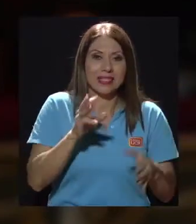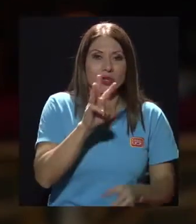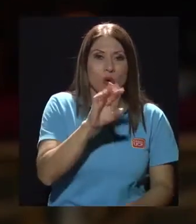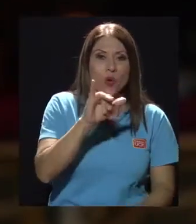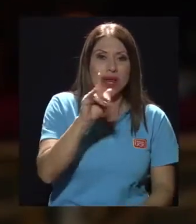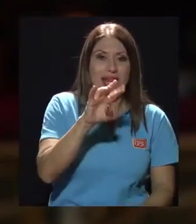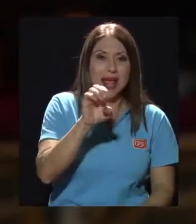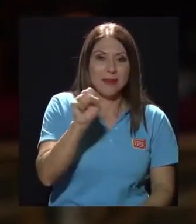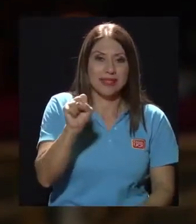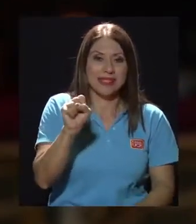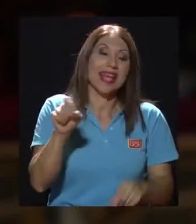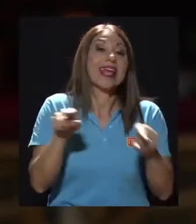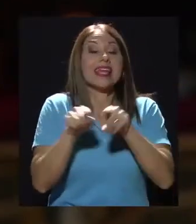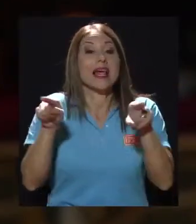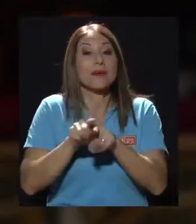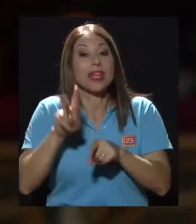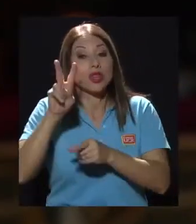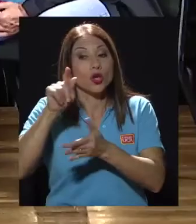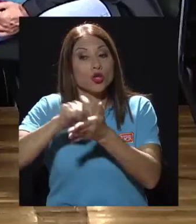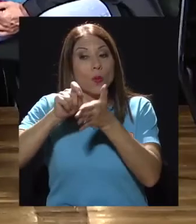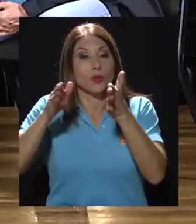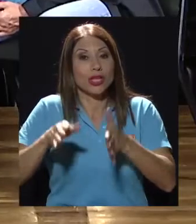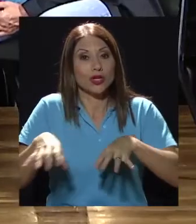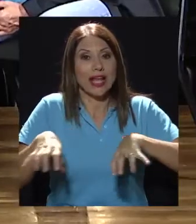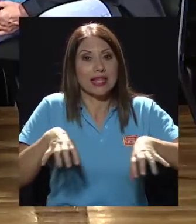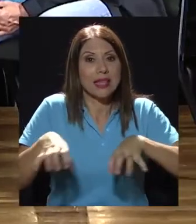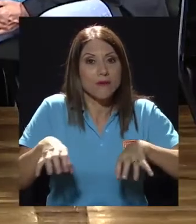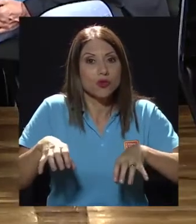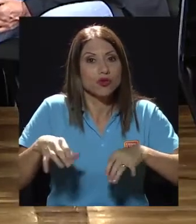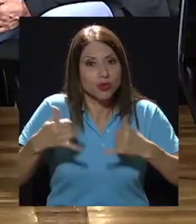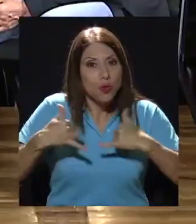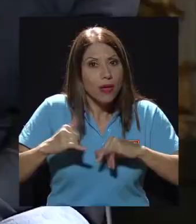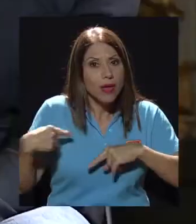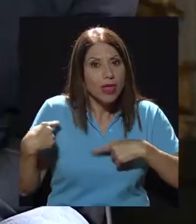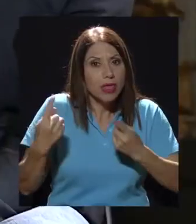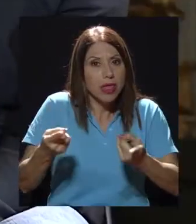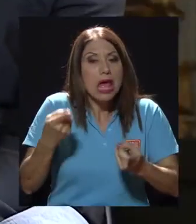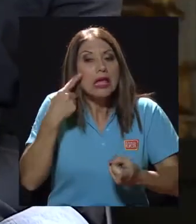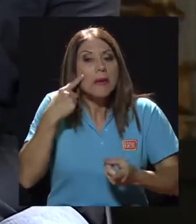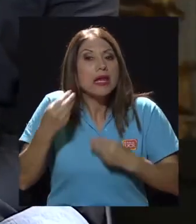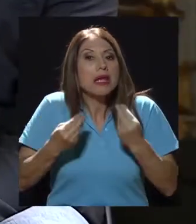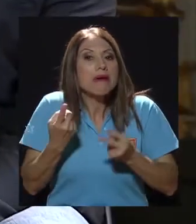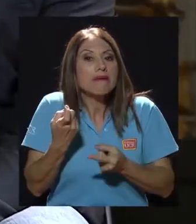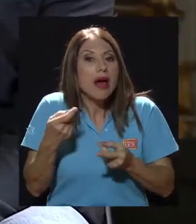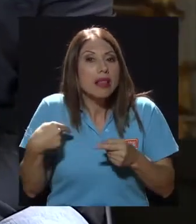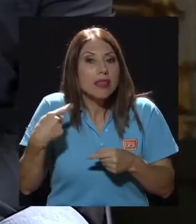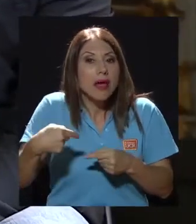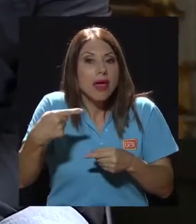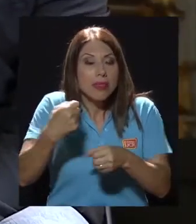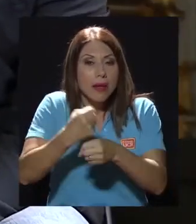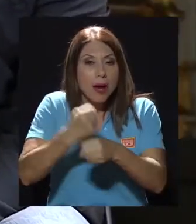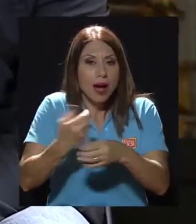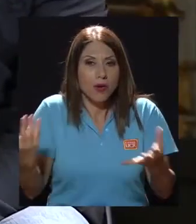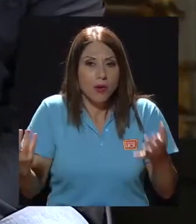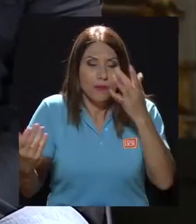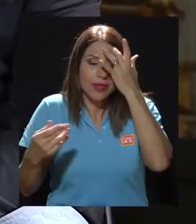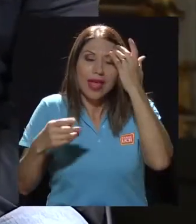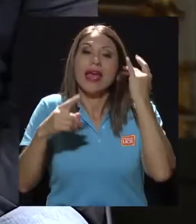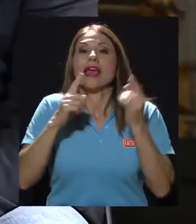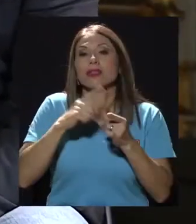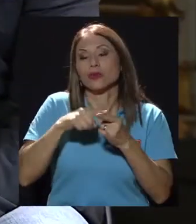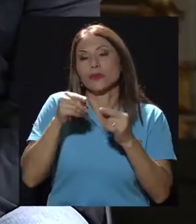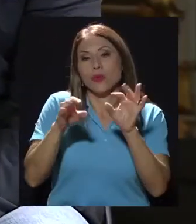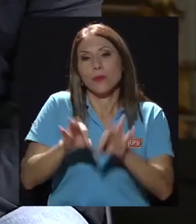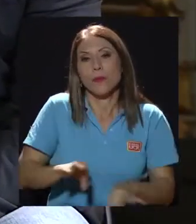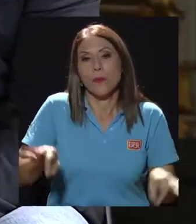compositores activos, que todavía está por verse todo lo que tienen que darnos. Sí. Entonces, en ese sentido me parece muy importante. En relación a lo que usted decía de